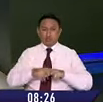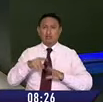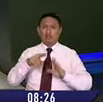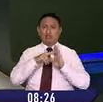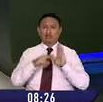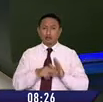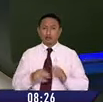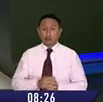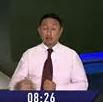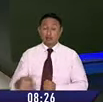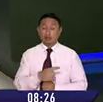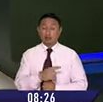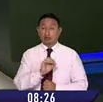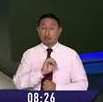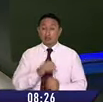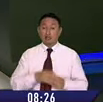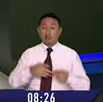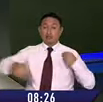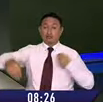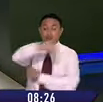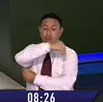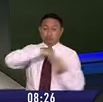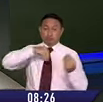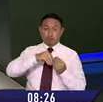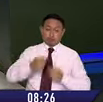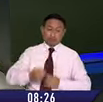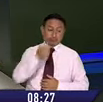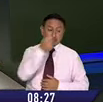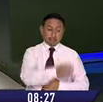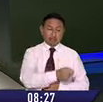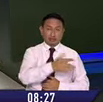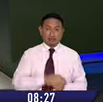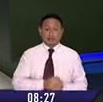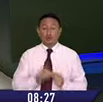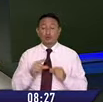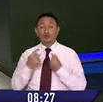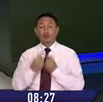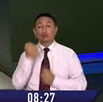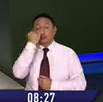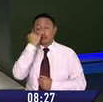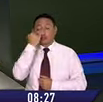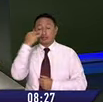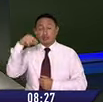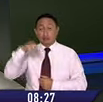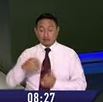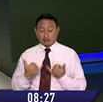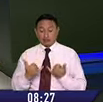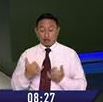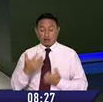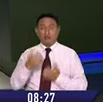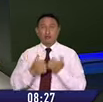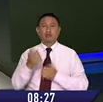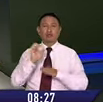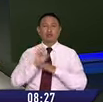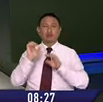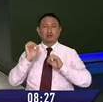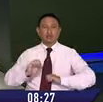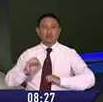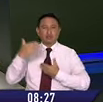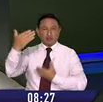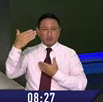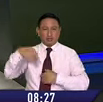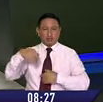válida, regresará. Mientras tanto, que la CONAIE dice, frente a la grave situación política del país y un escenario de dictadura de Guillermo